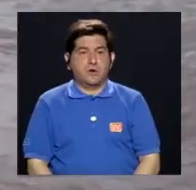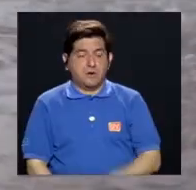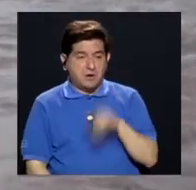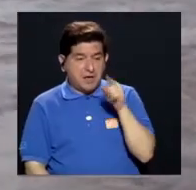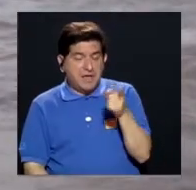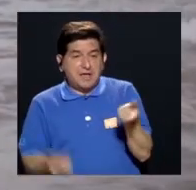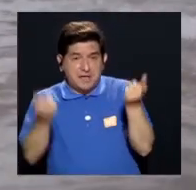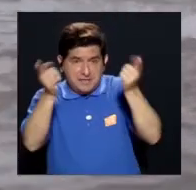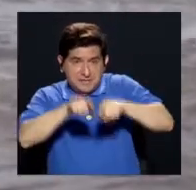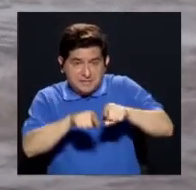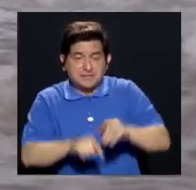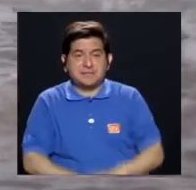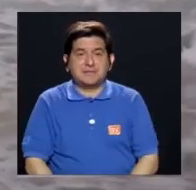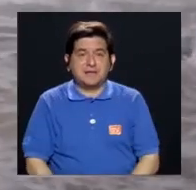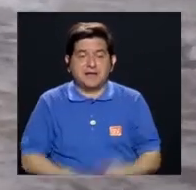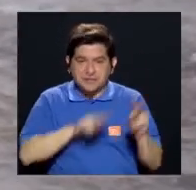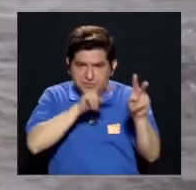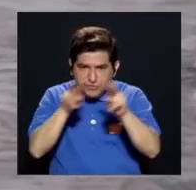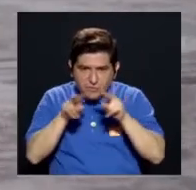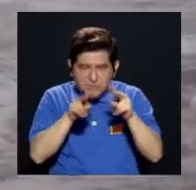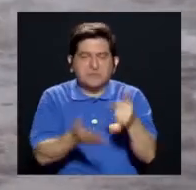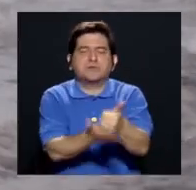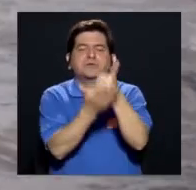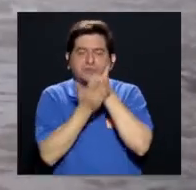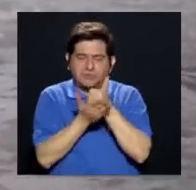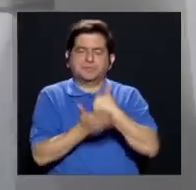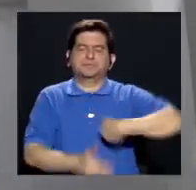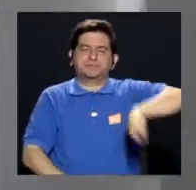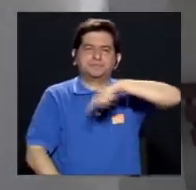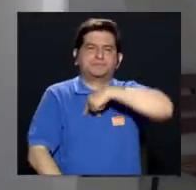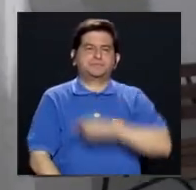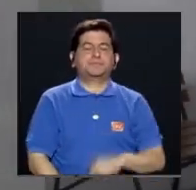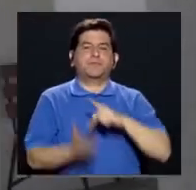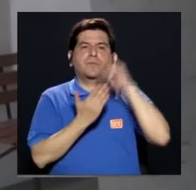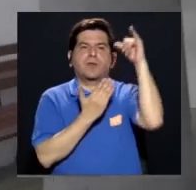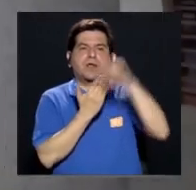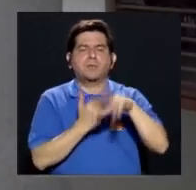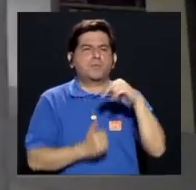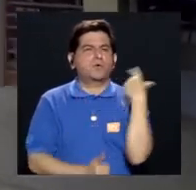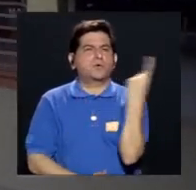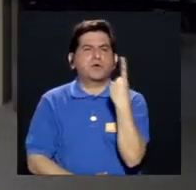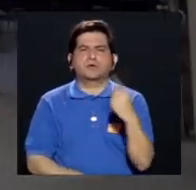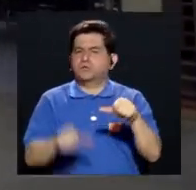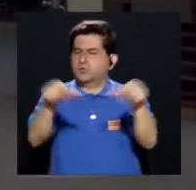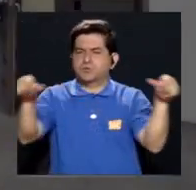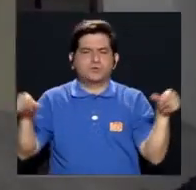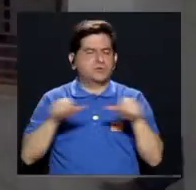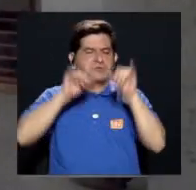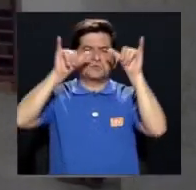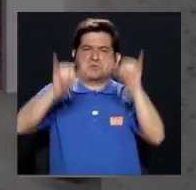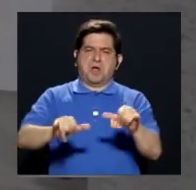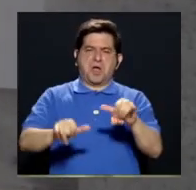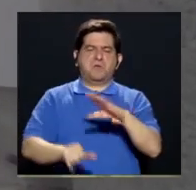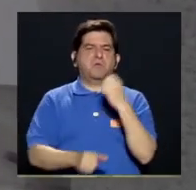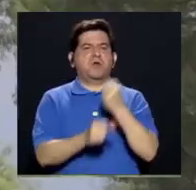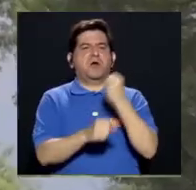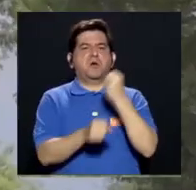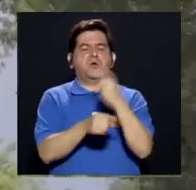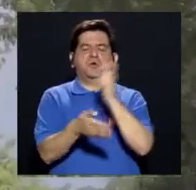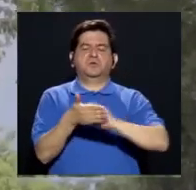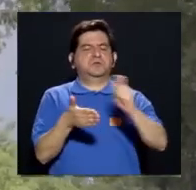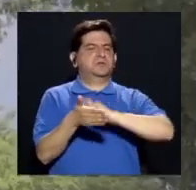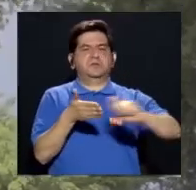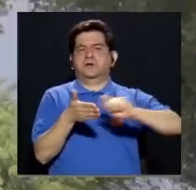al Octurcaribe para apoyarnos en ese sentido. Este proyecto no se quedó en un aula, no se quedó en un trabajo